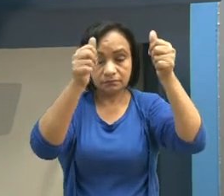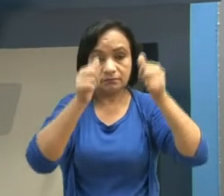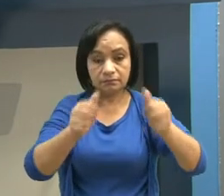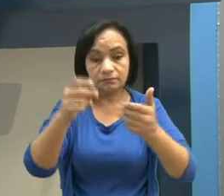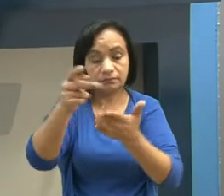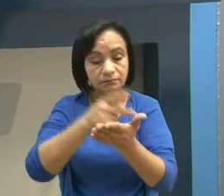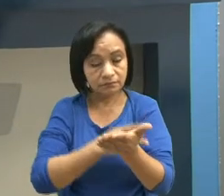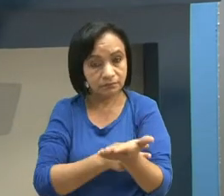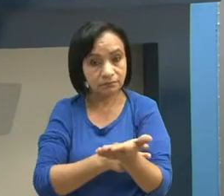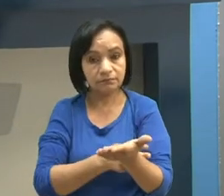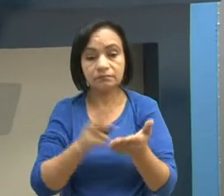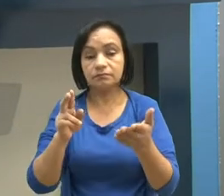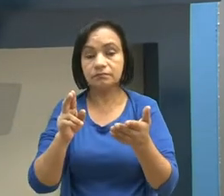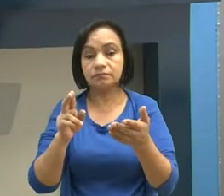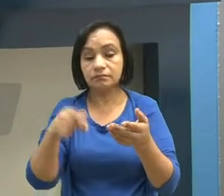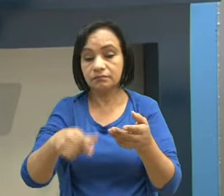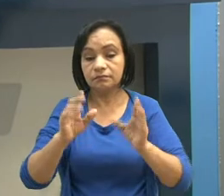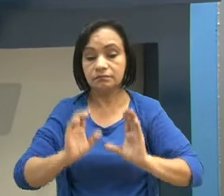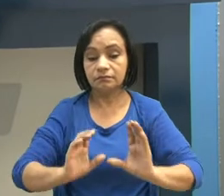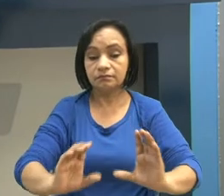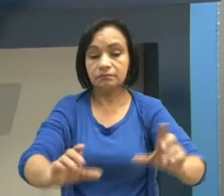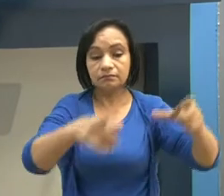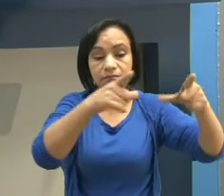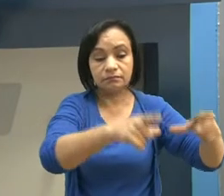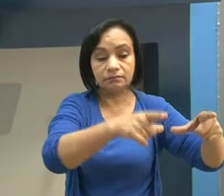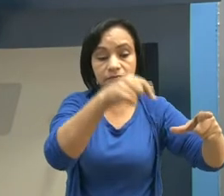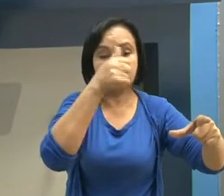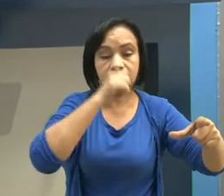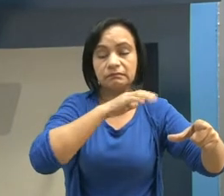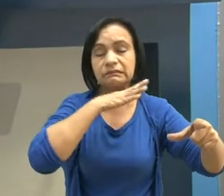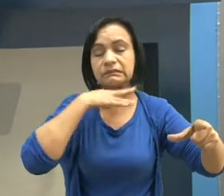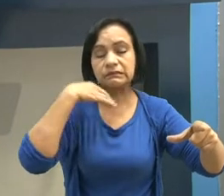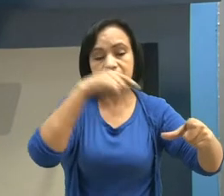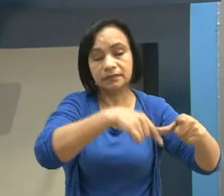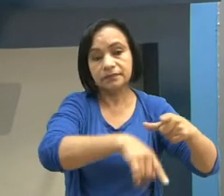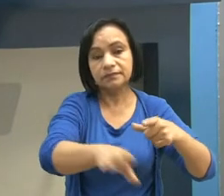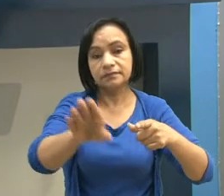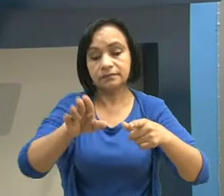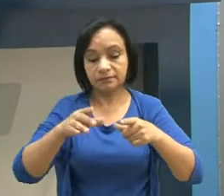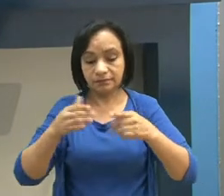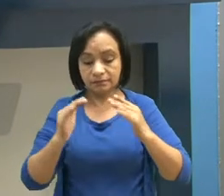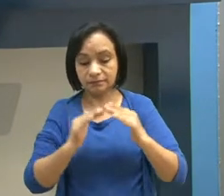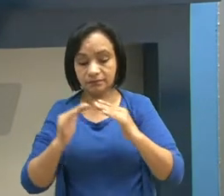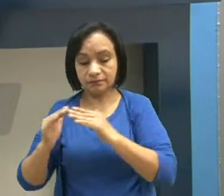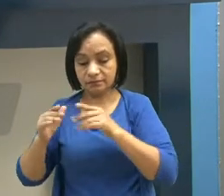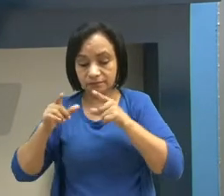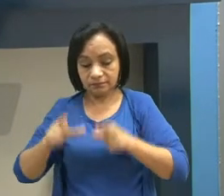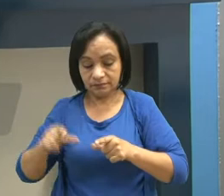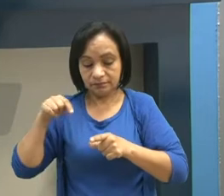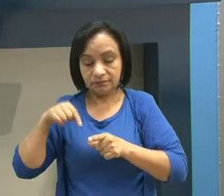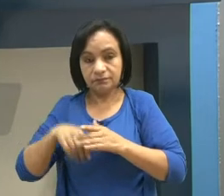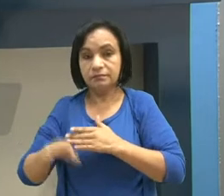proyecto incluye la red pública que esté en la calle, el manhole y una línea hasta una caja de registro que quede en la acera de cada vivienda, de cada